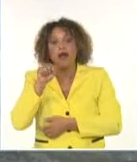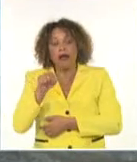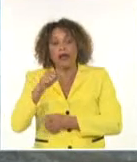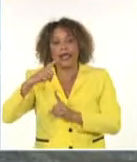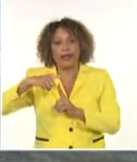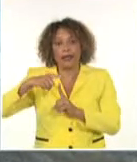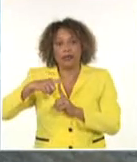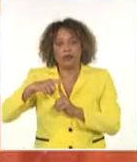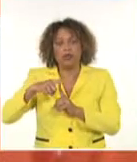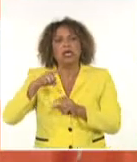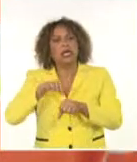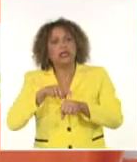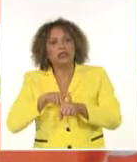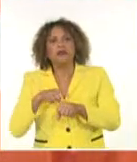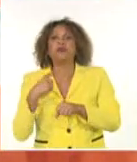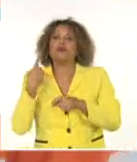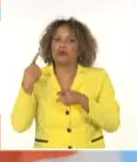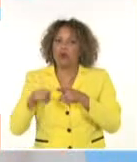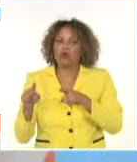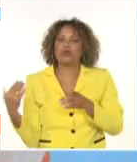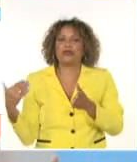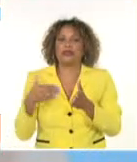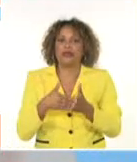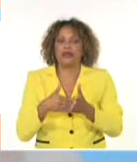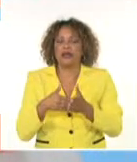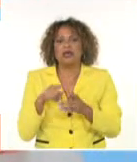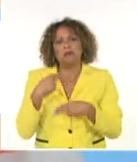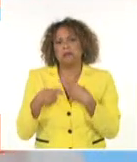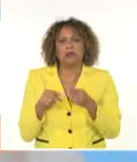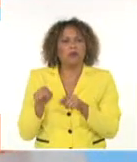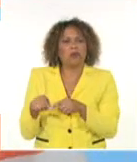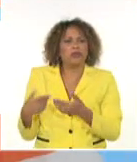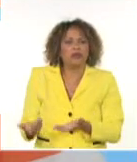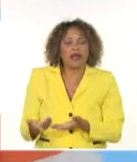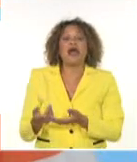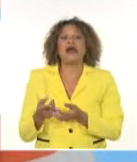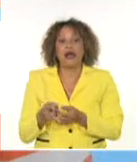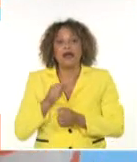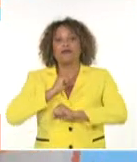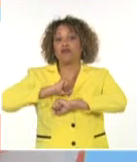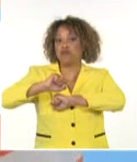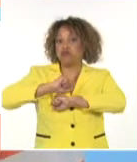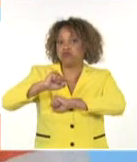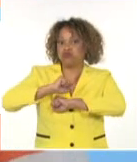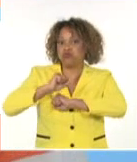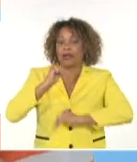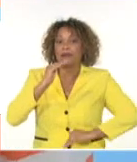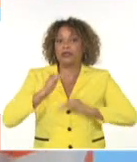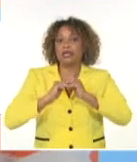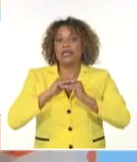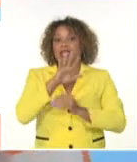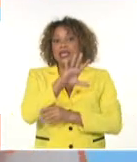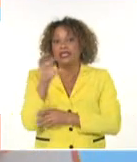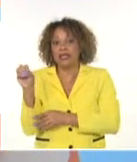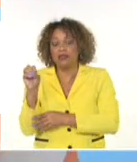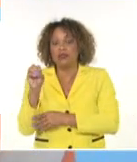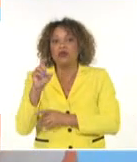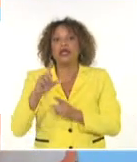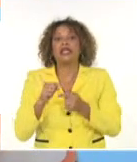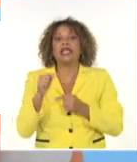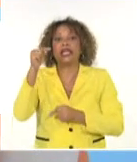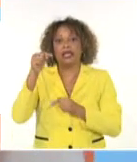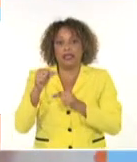lejano llegarán a las 2 de marzo. Con esto nosotros podemos bombear la capacidad de diseño, 500 litros por segundo, que es lo que está